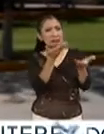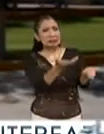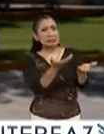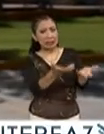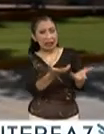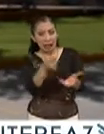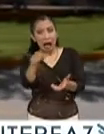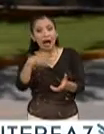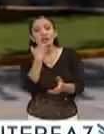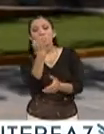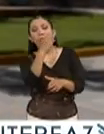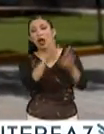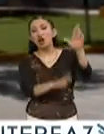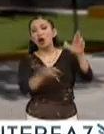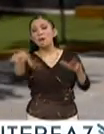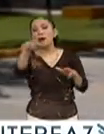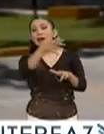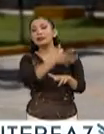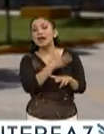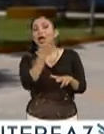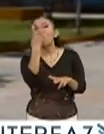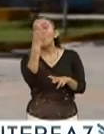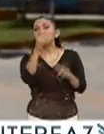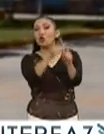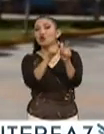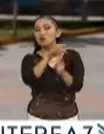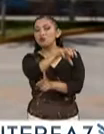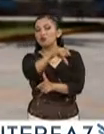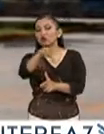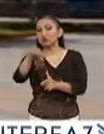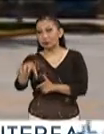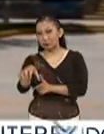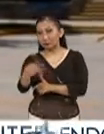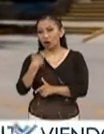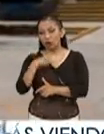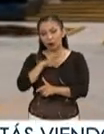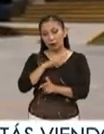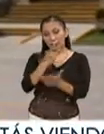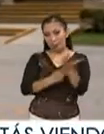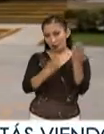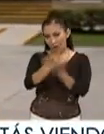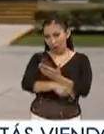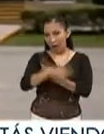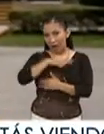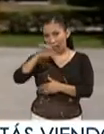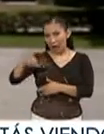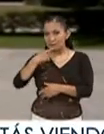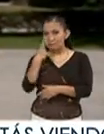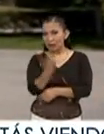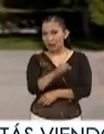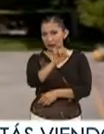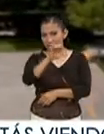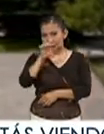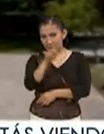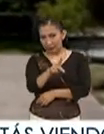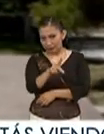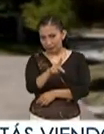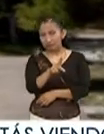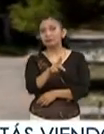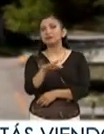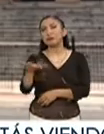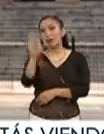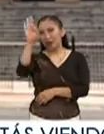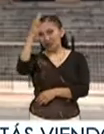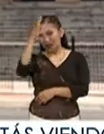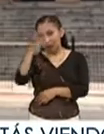generado, habrá escuelas normales que tengan hasta 4 grupos. Nosotros nos regimos por los planes y programas que establece la Secretaría de Educación